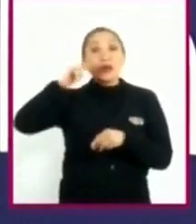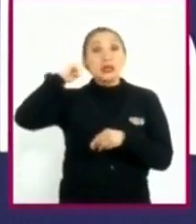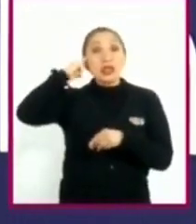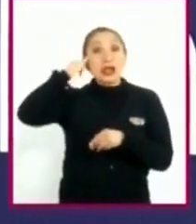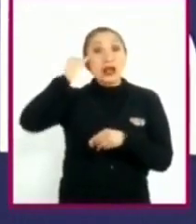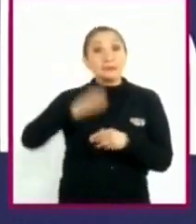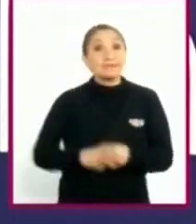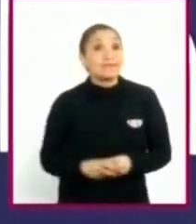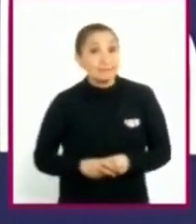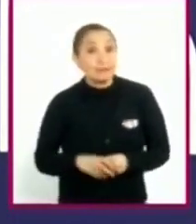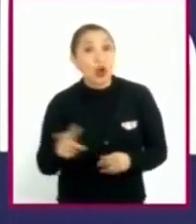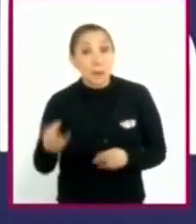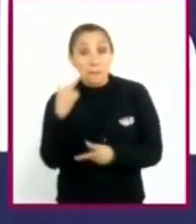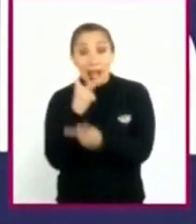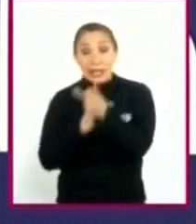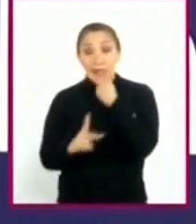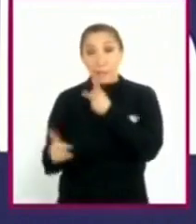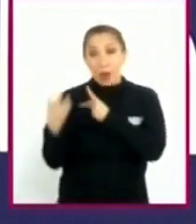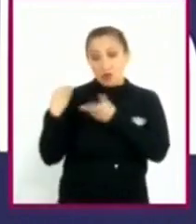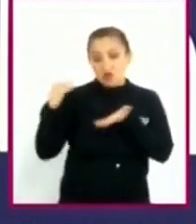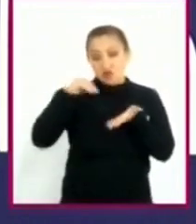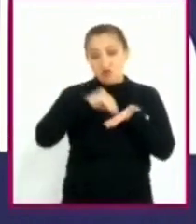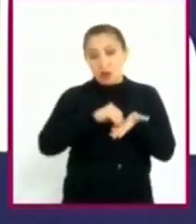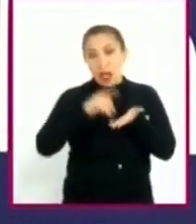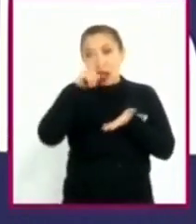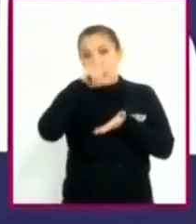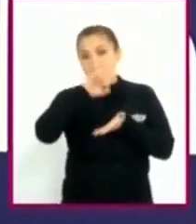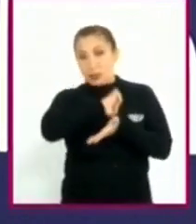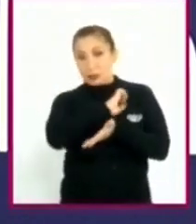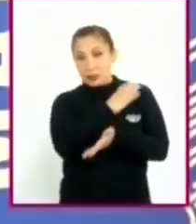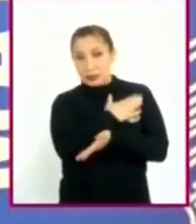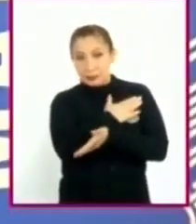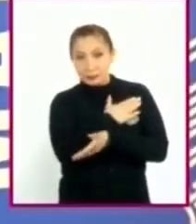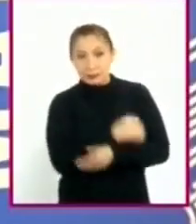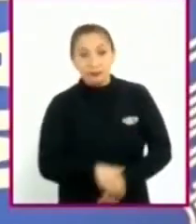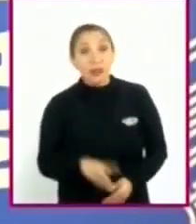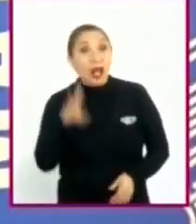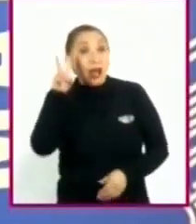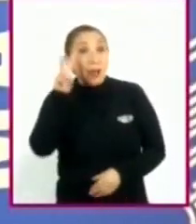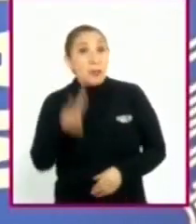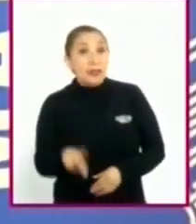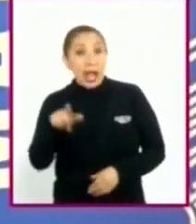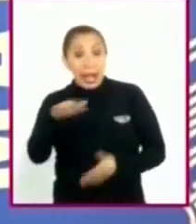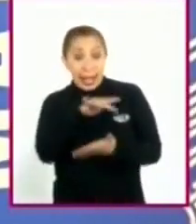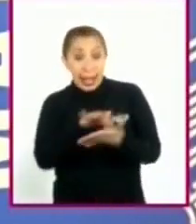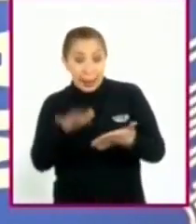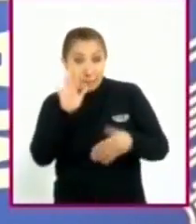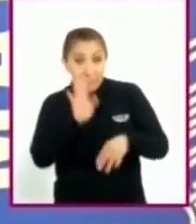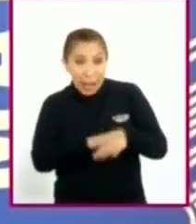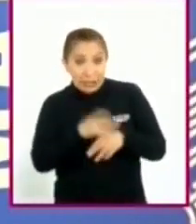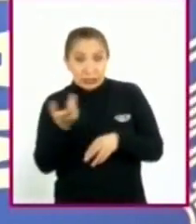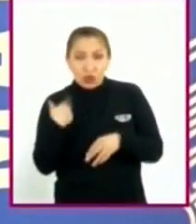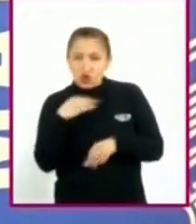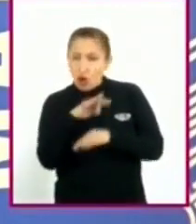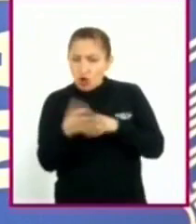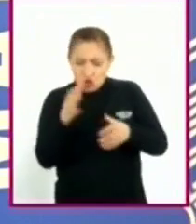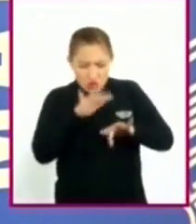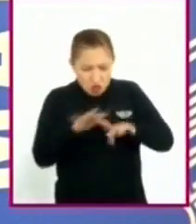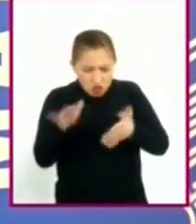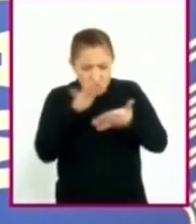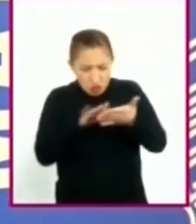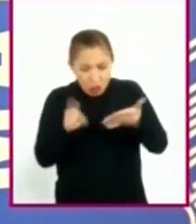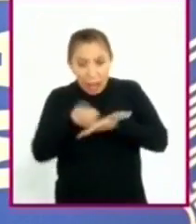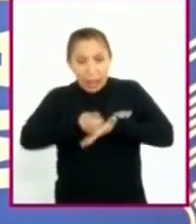indígenas? Son préstamos que se han incorporado a la lengua española. Lo cierto es que leer más, todo lo que podamos,